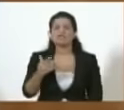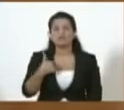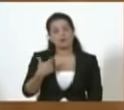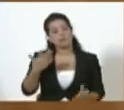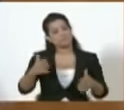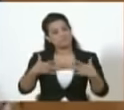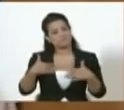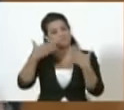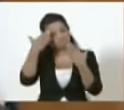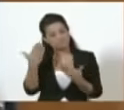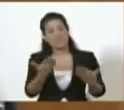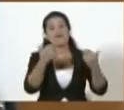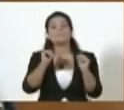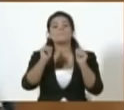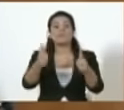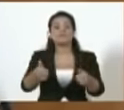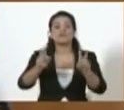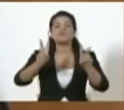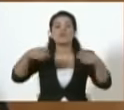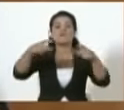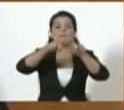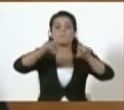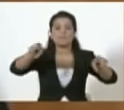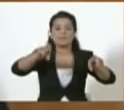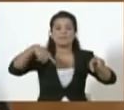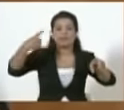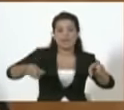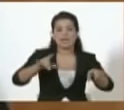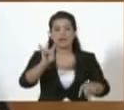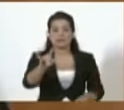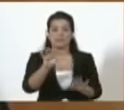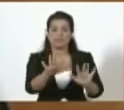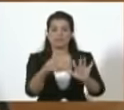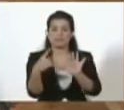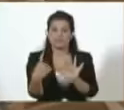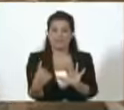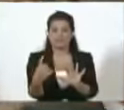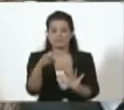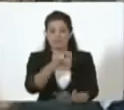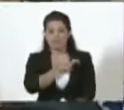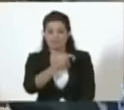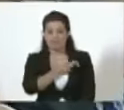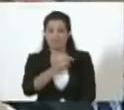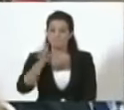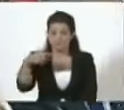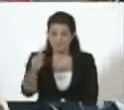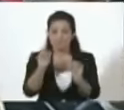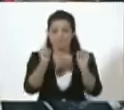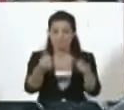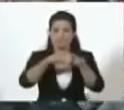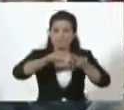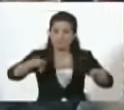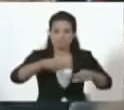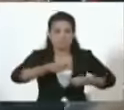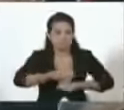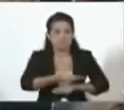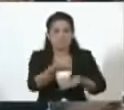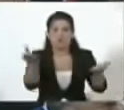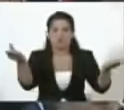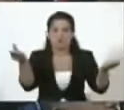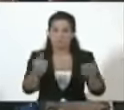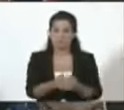nuevos billetes de manera progresiva a partir de mañana lunes 16 de enero. Y he